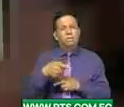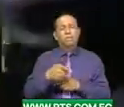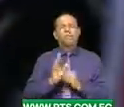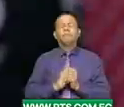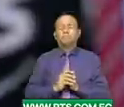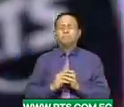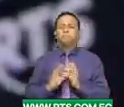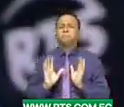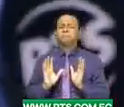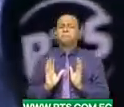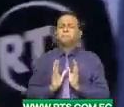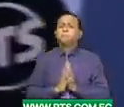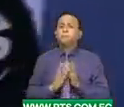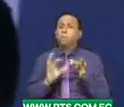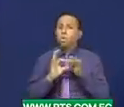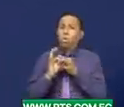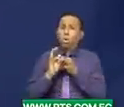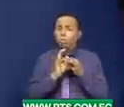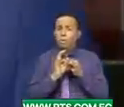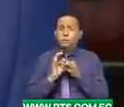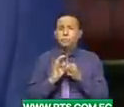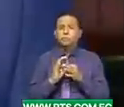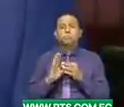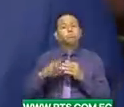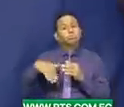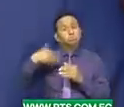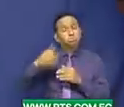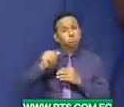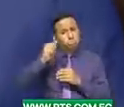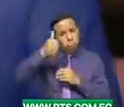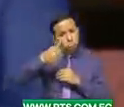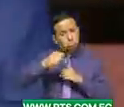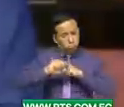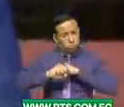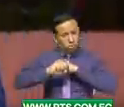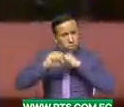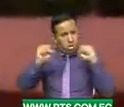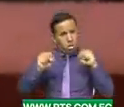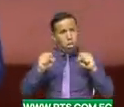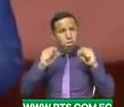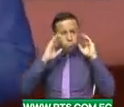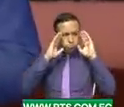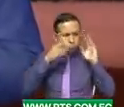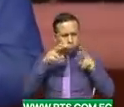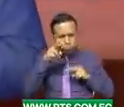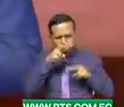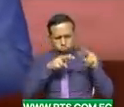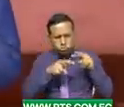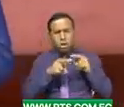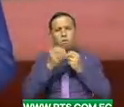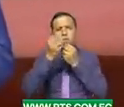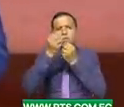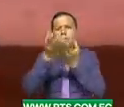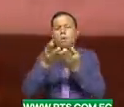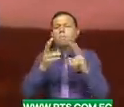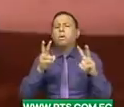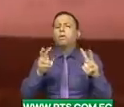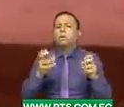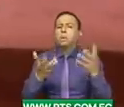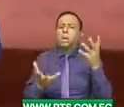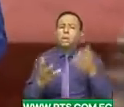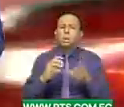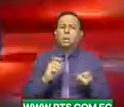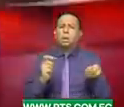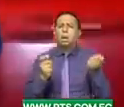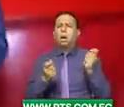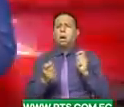nuestros compañeros en las emisiones de mañana las primeras emisiones estarán pendientes también informando en cuanto a alguna novedad